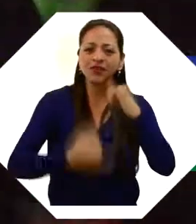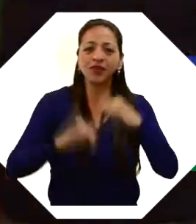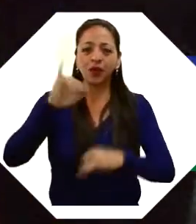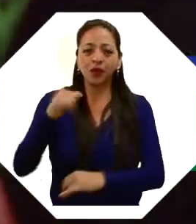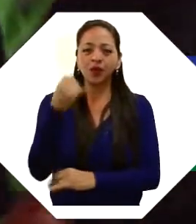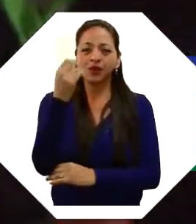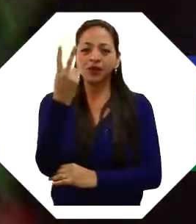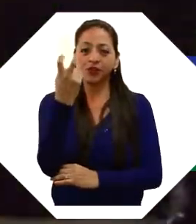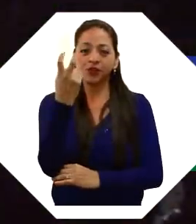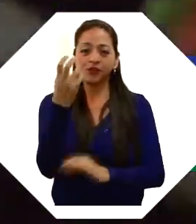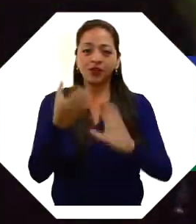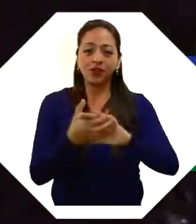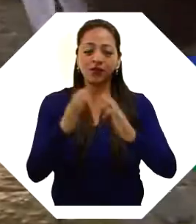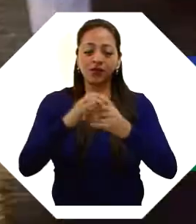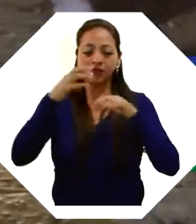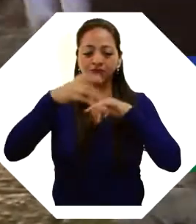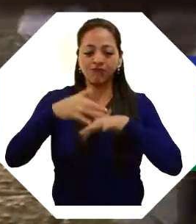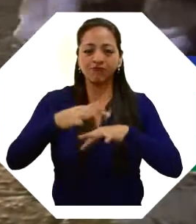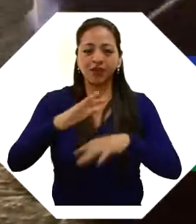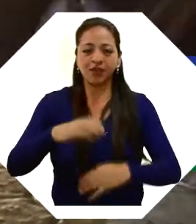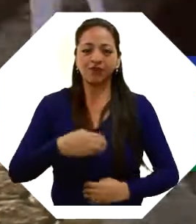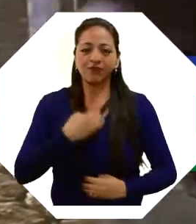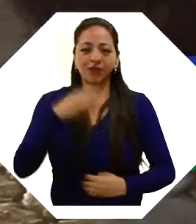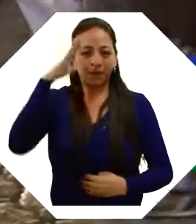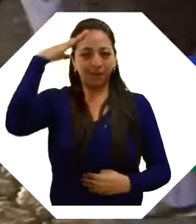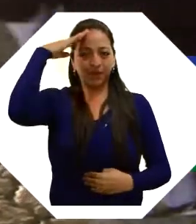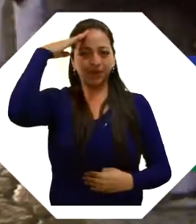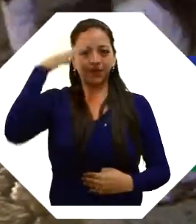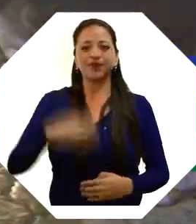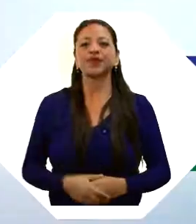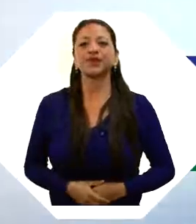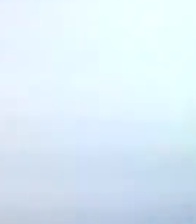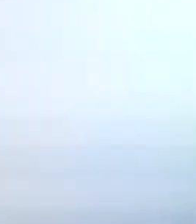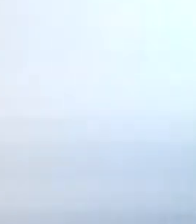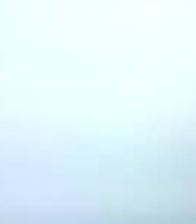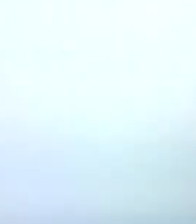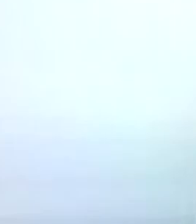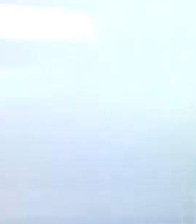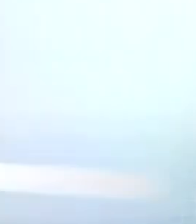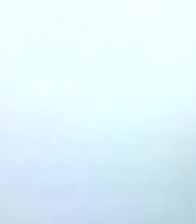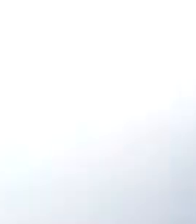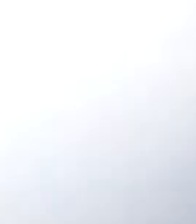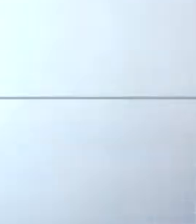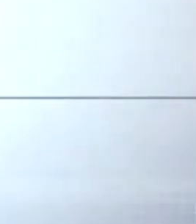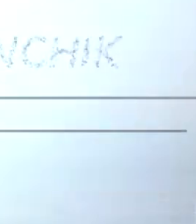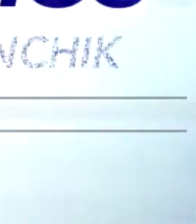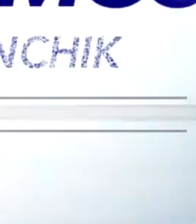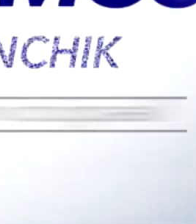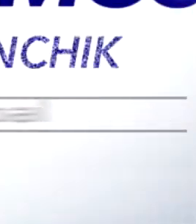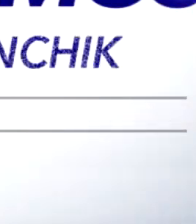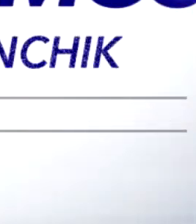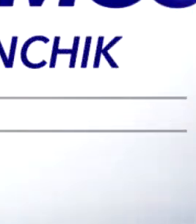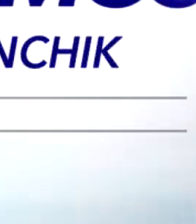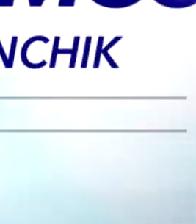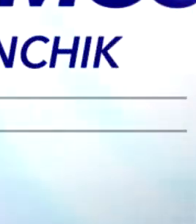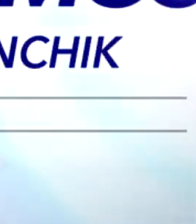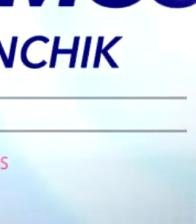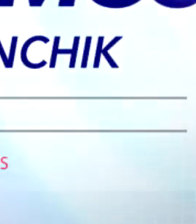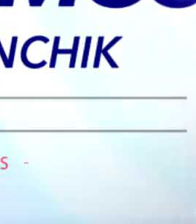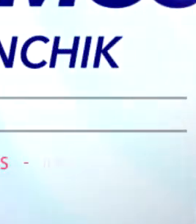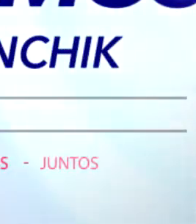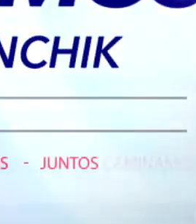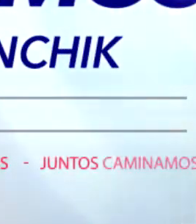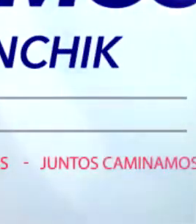finalizan el jueves 12 de noviembre con un desfile cívico-militar. Juntos caminamos. Batalla Tulipán.